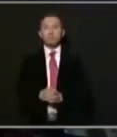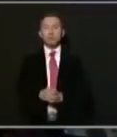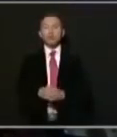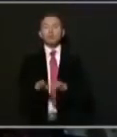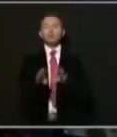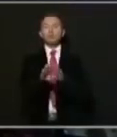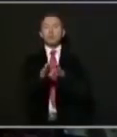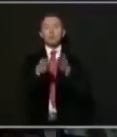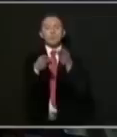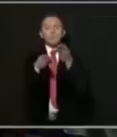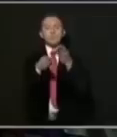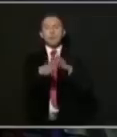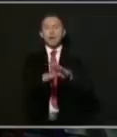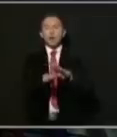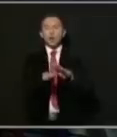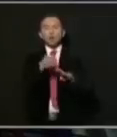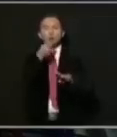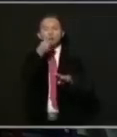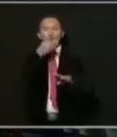pequeñito,